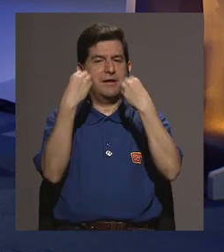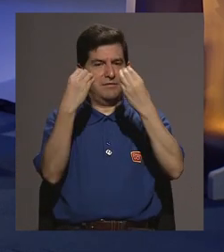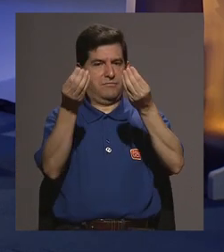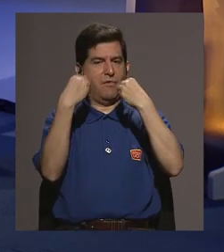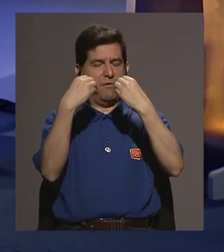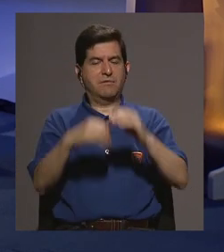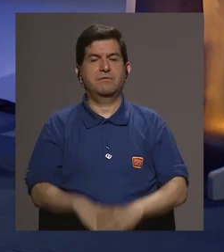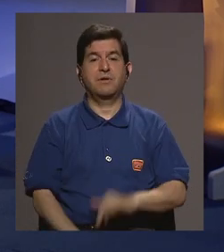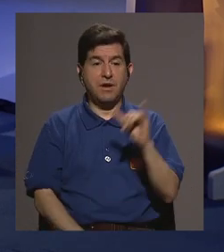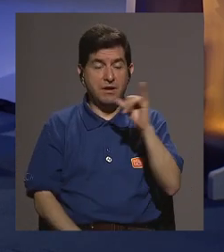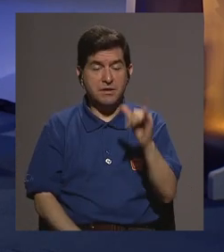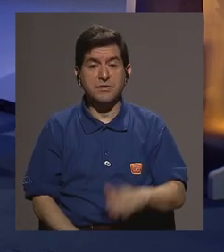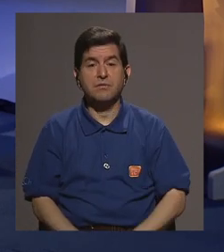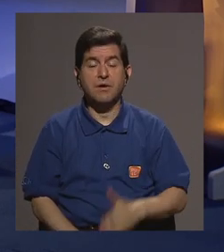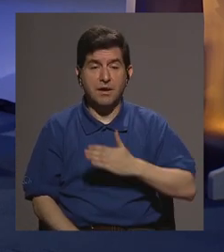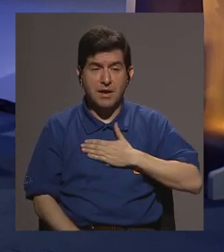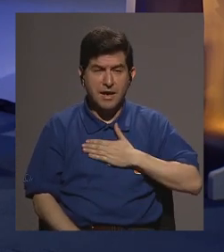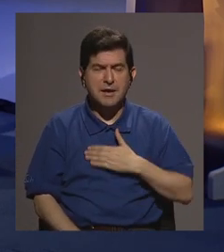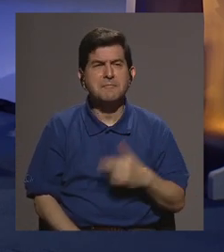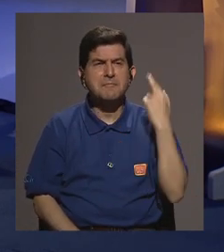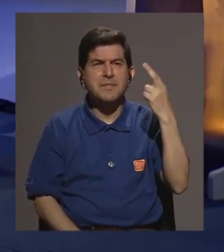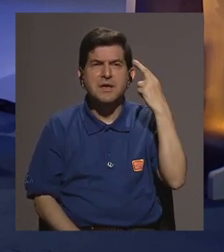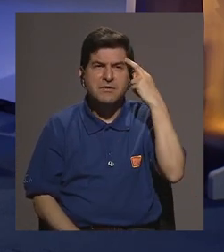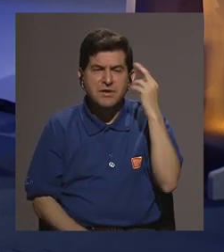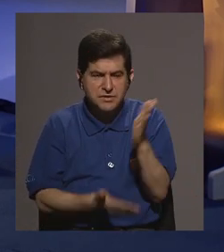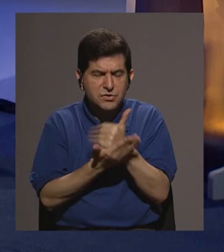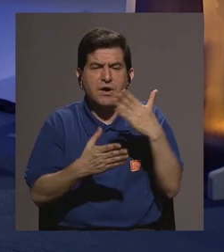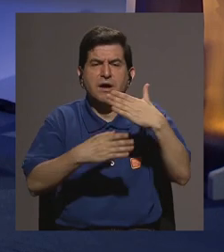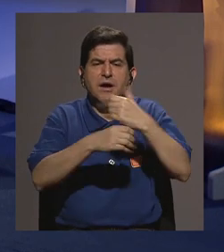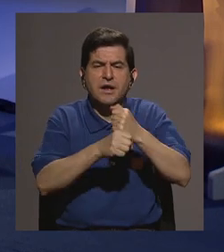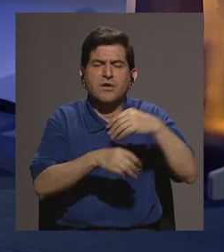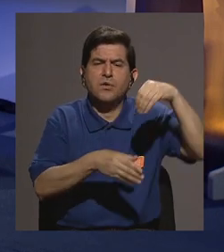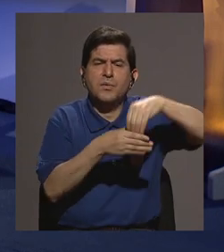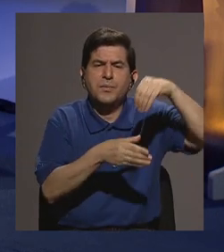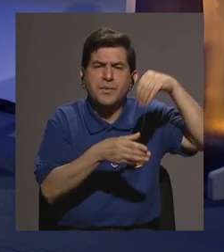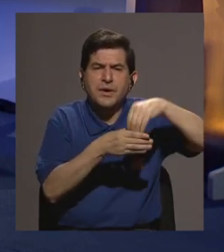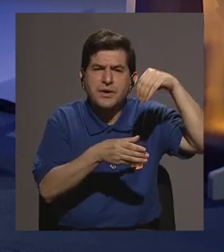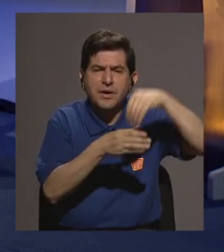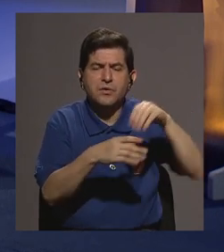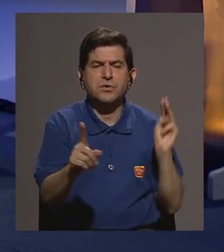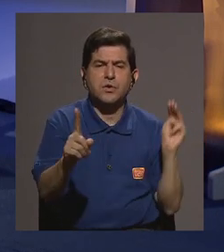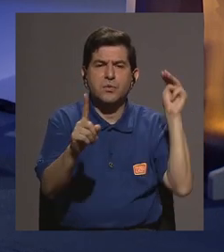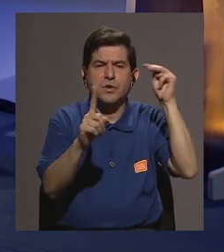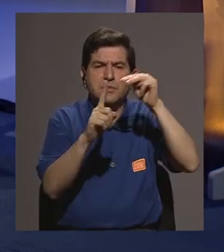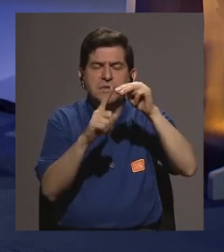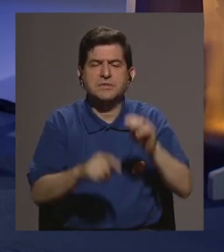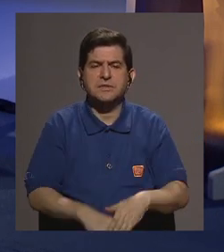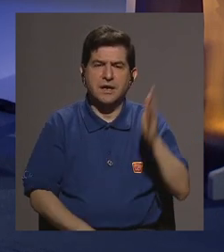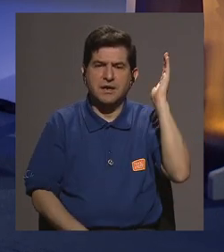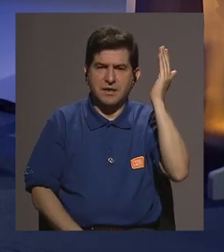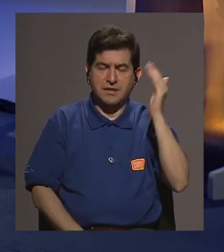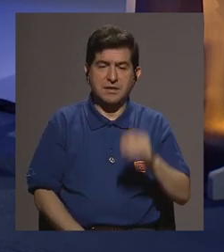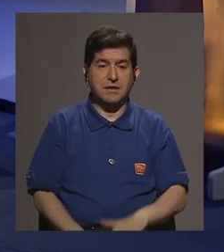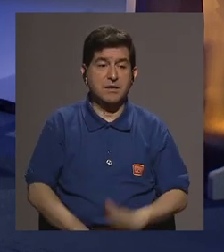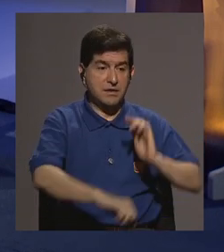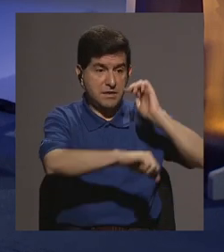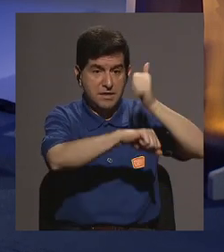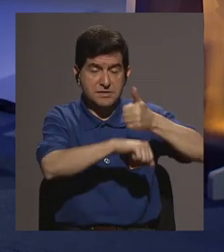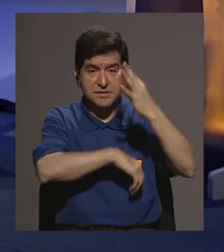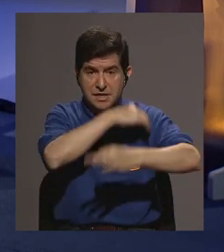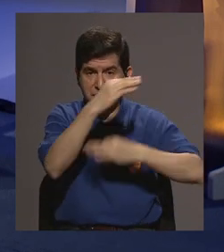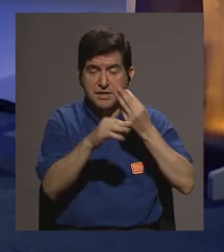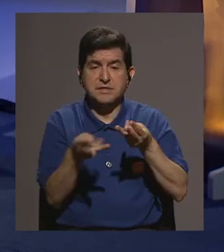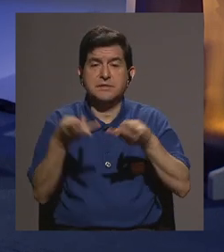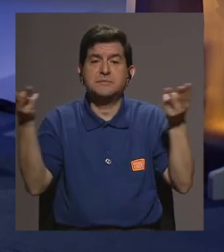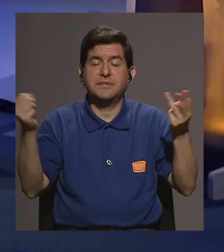muchos valores y creo que también eso fue lo que me me movió para hacer algo también aportar un mensaje un discurso